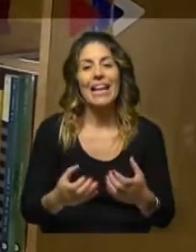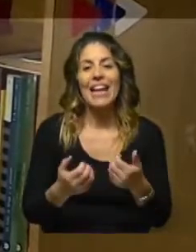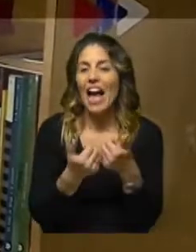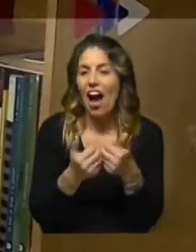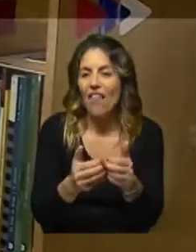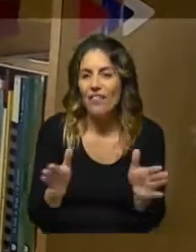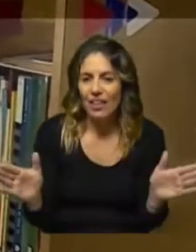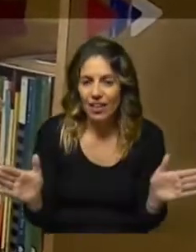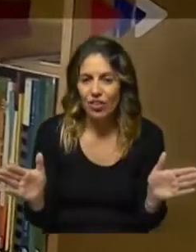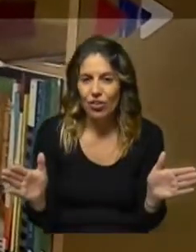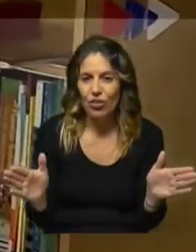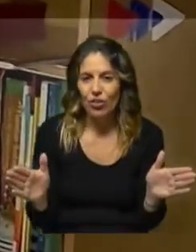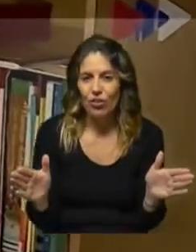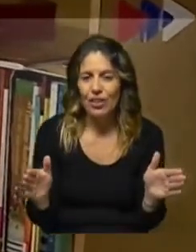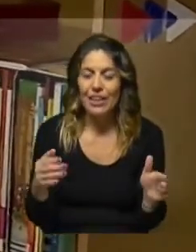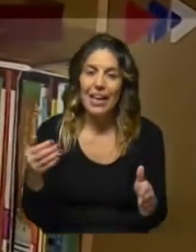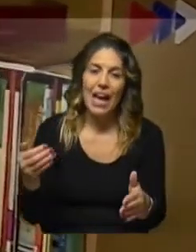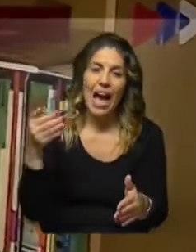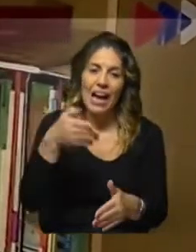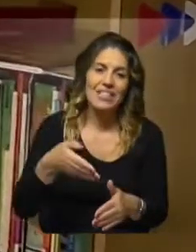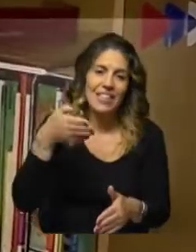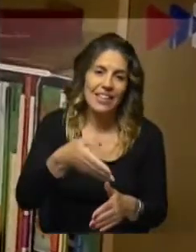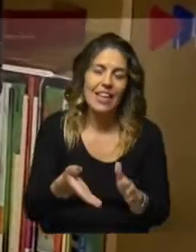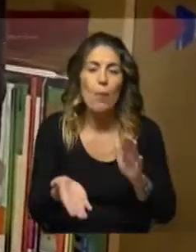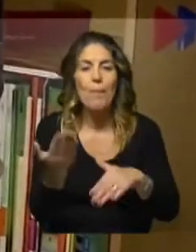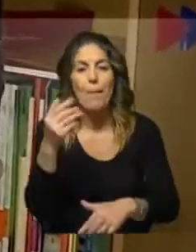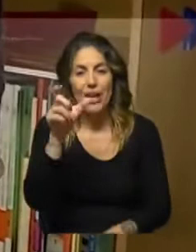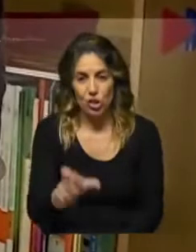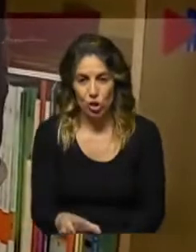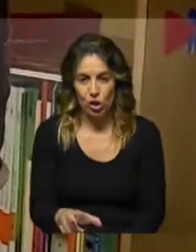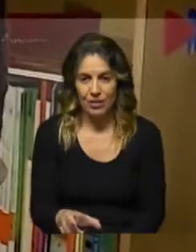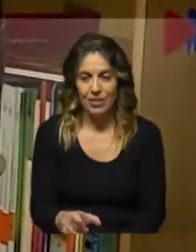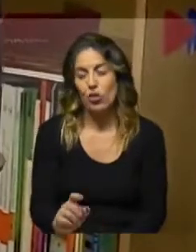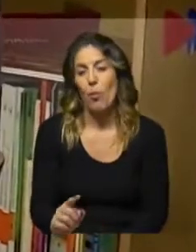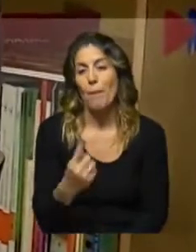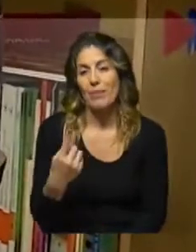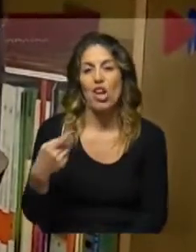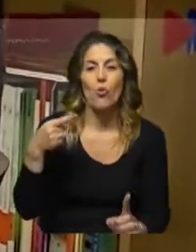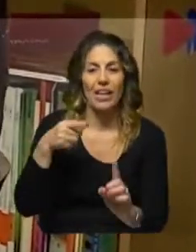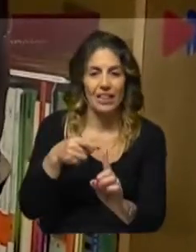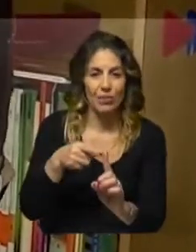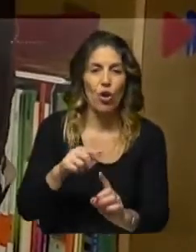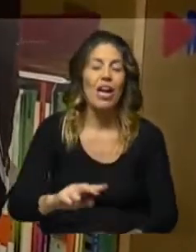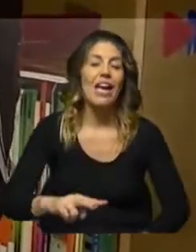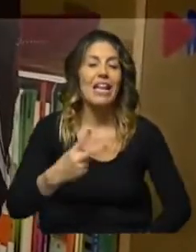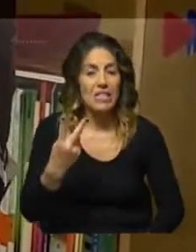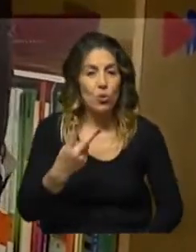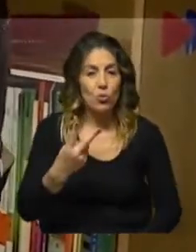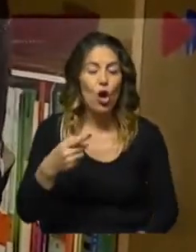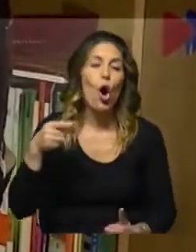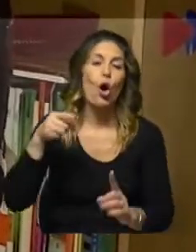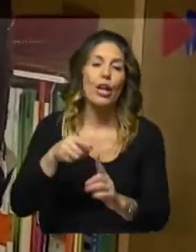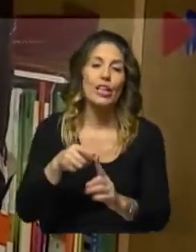abierto y de que accediera más gente hasta aquí, ¿no? En primer lugar. Y en segundo lugar, porque no hay bibliotecas por